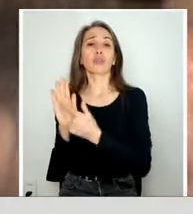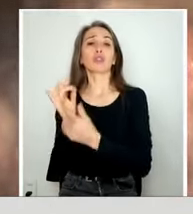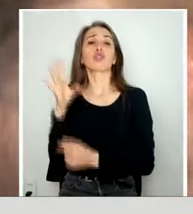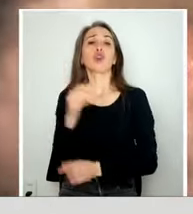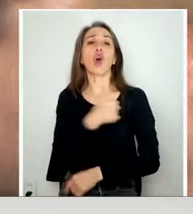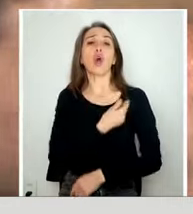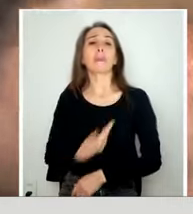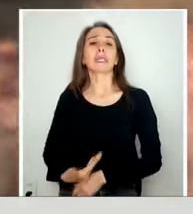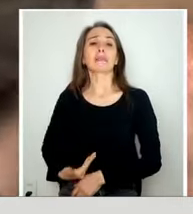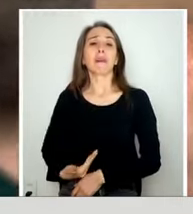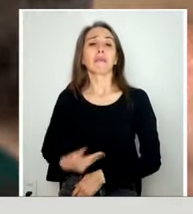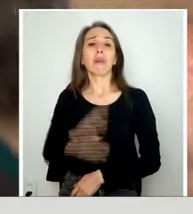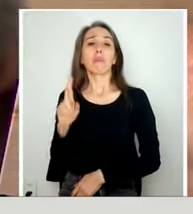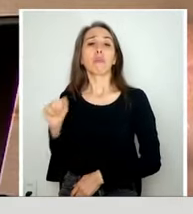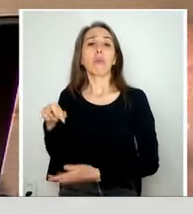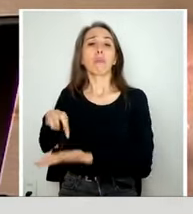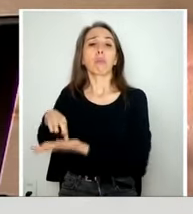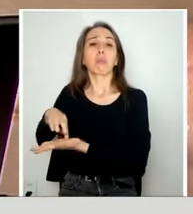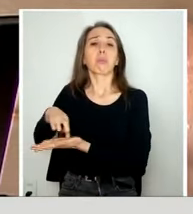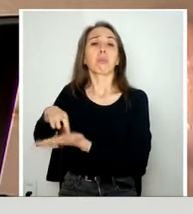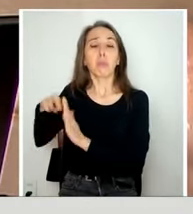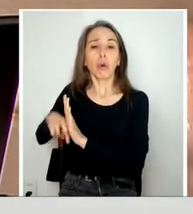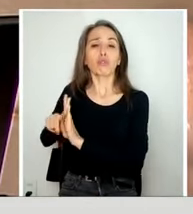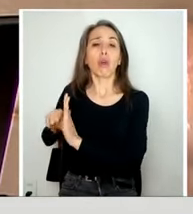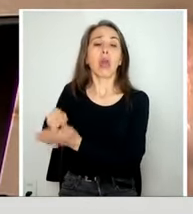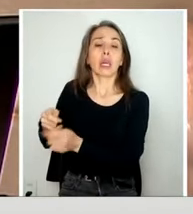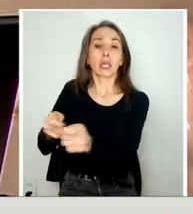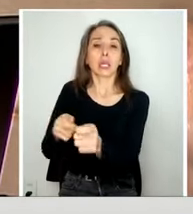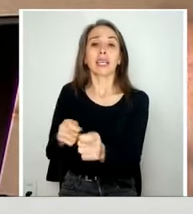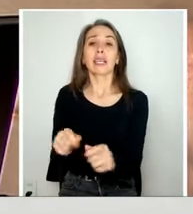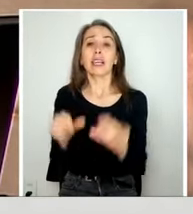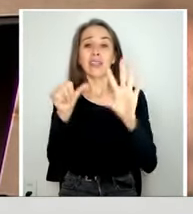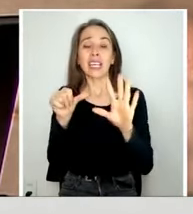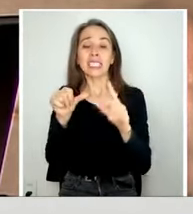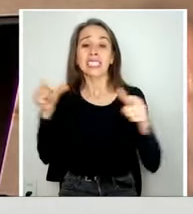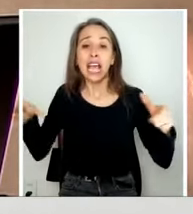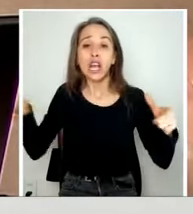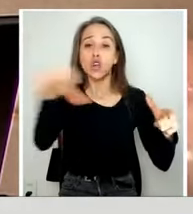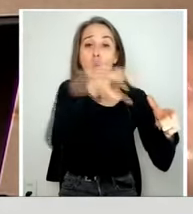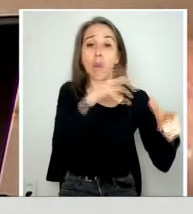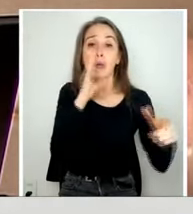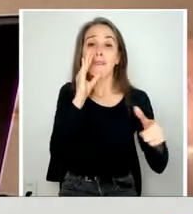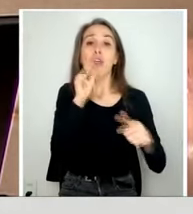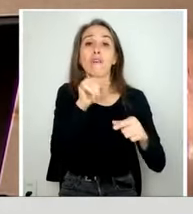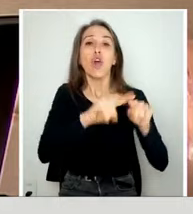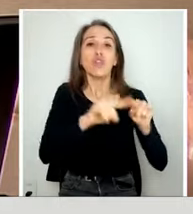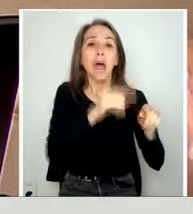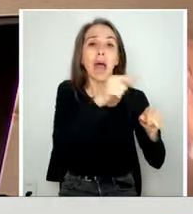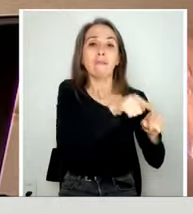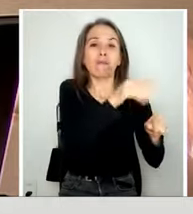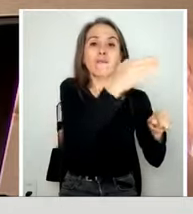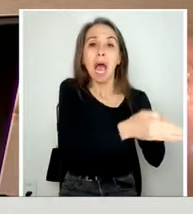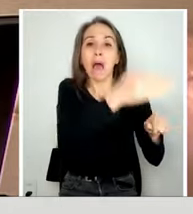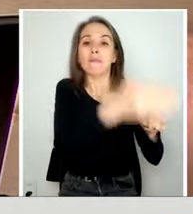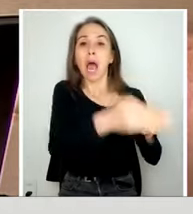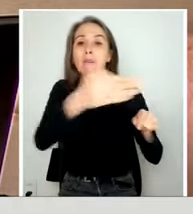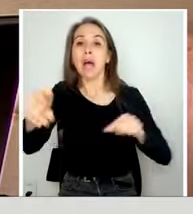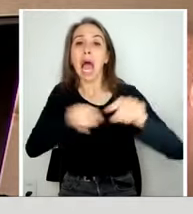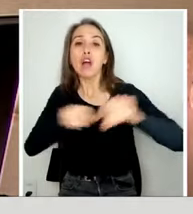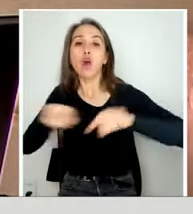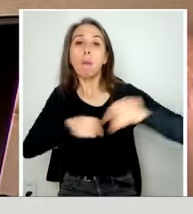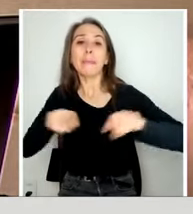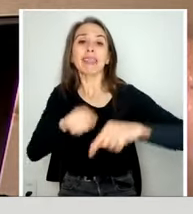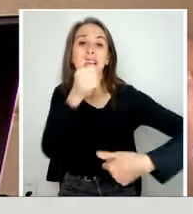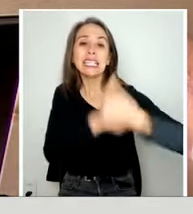considerando que se van a beneficiar dieciséis comunas en la región del bío bío por veinte días que